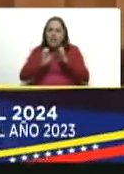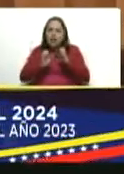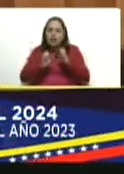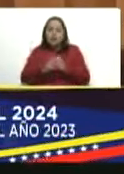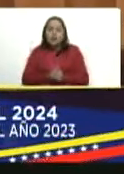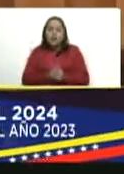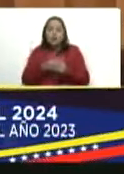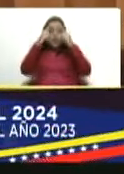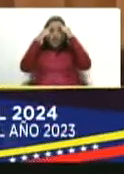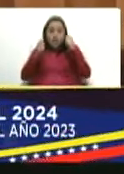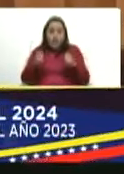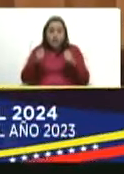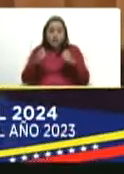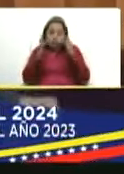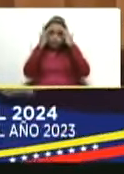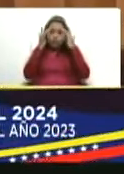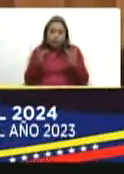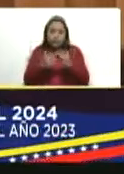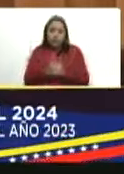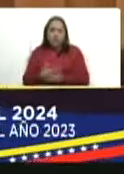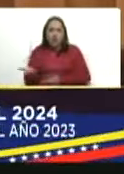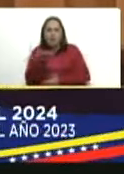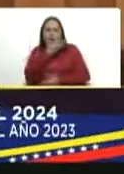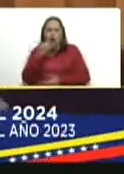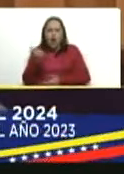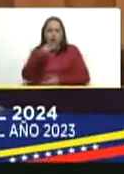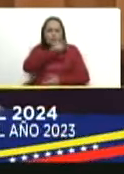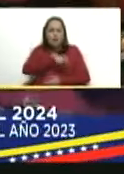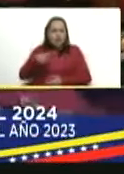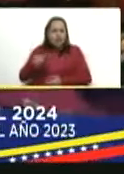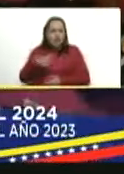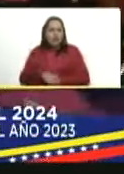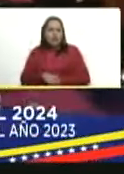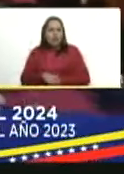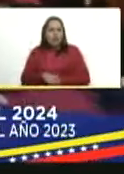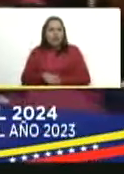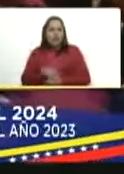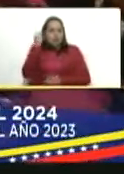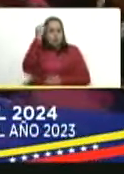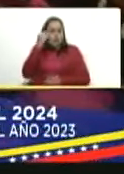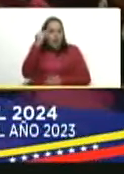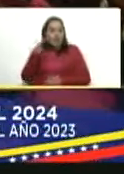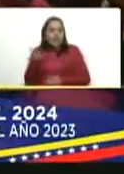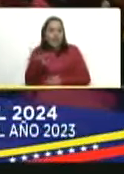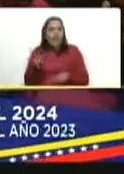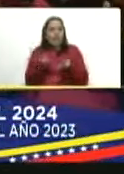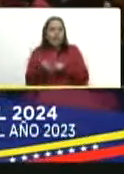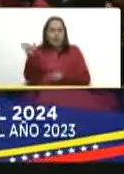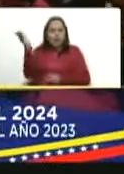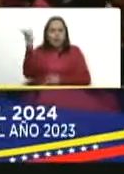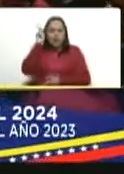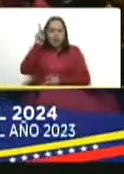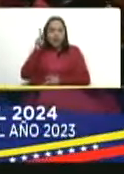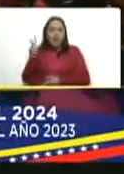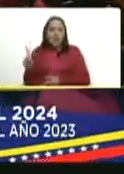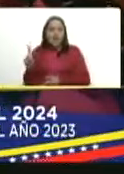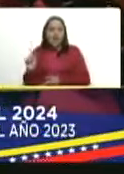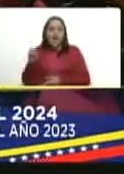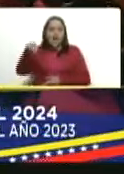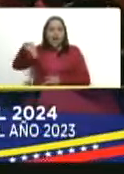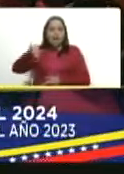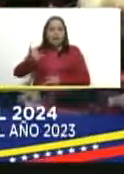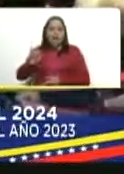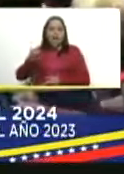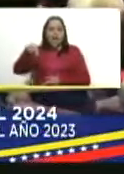tan profesional, con lo mejor de los intelectuales venezolanos, como el profesor Luis Damiani, que es garantía de